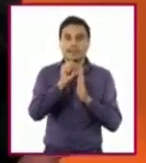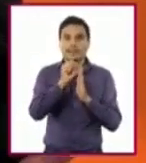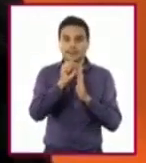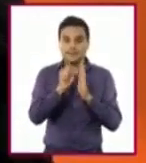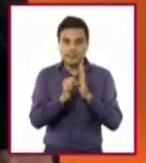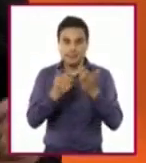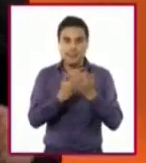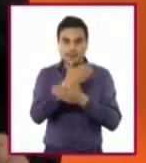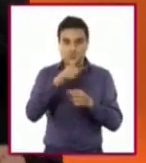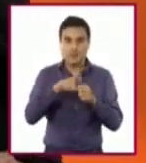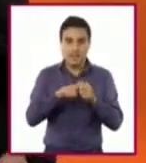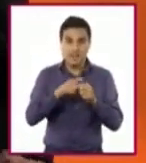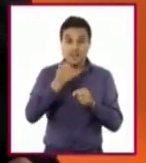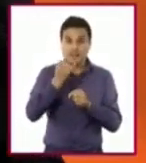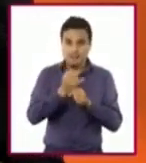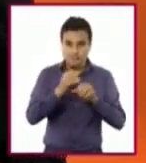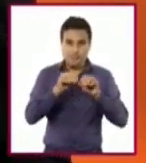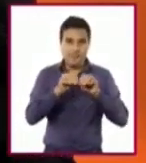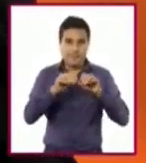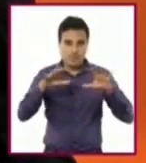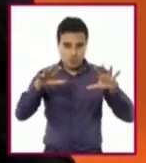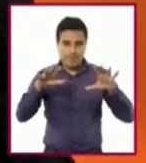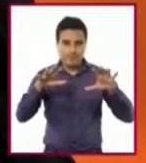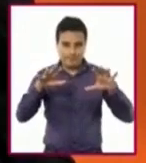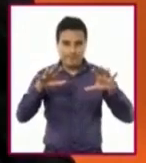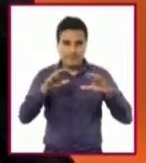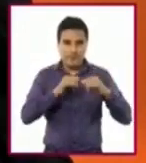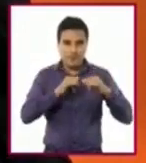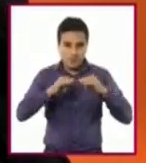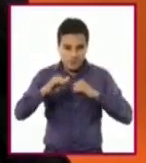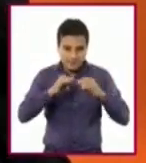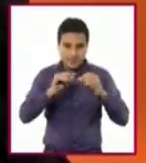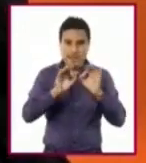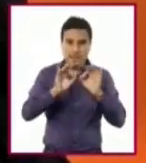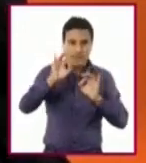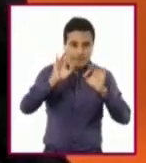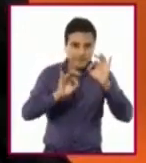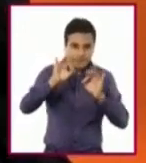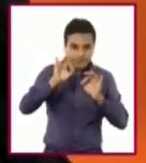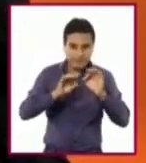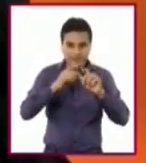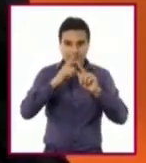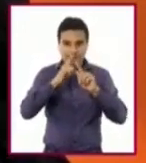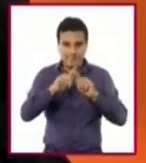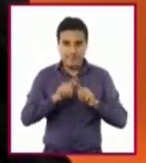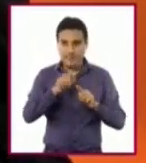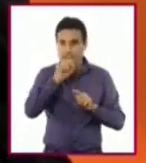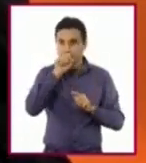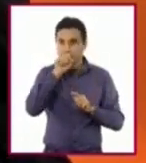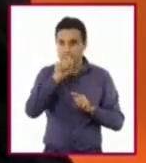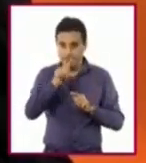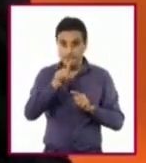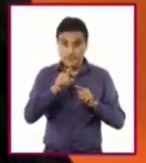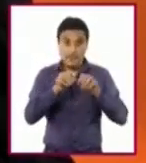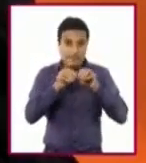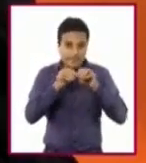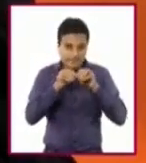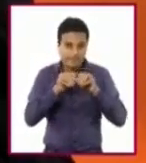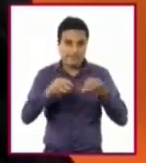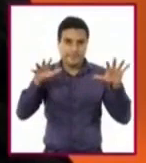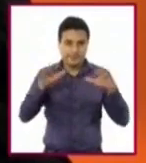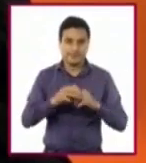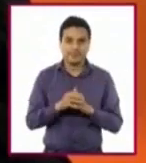de información estadística y geografía así como de registrar clasificar y difundir la información de méjico